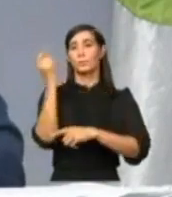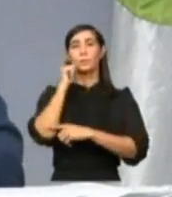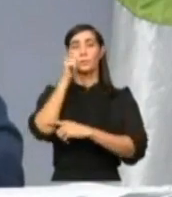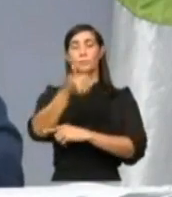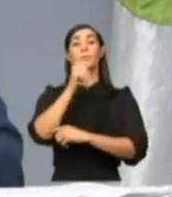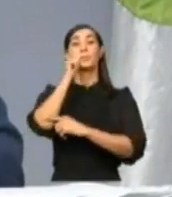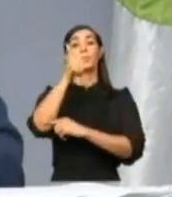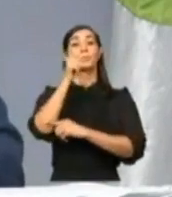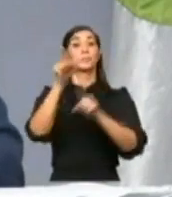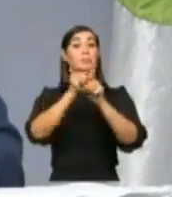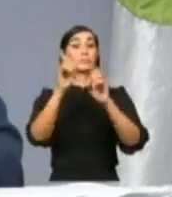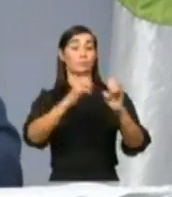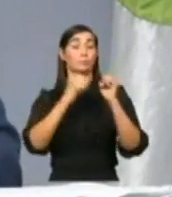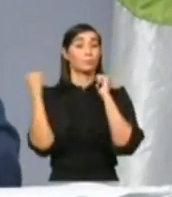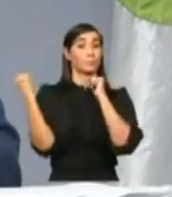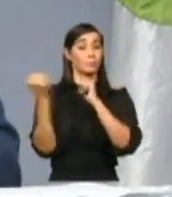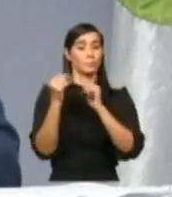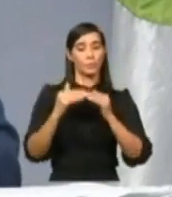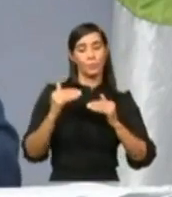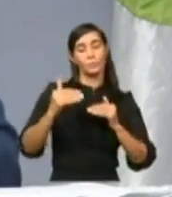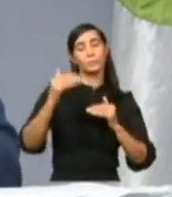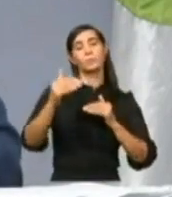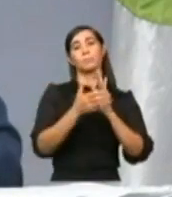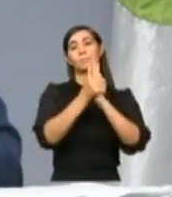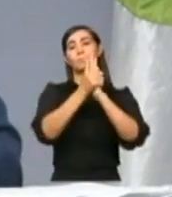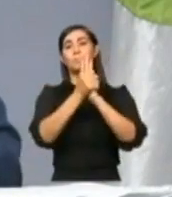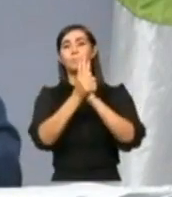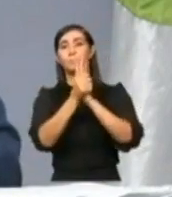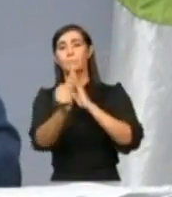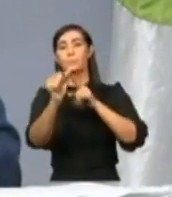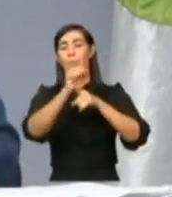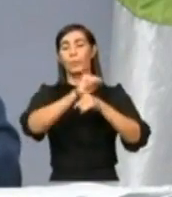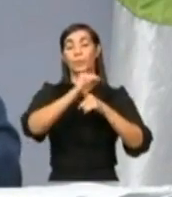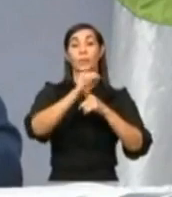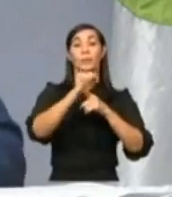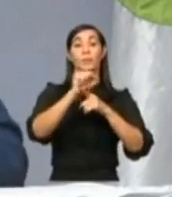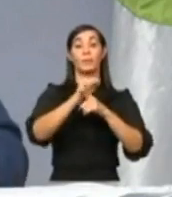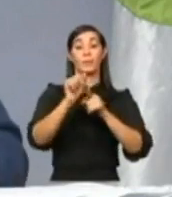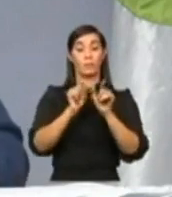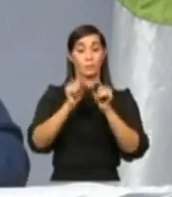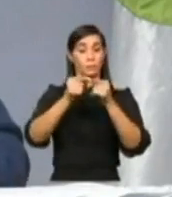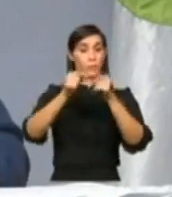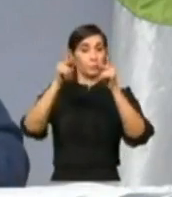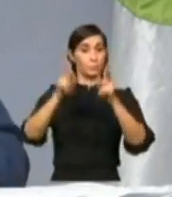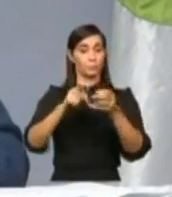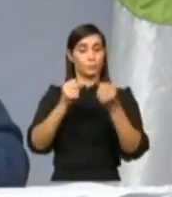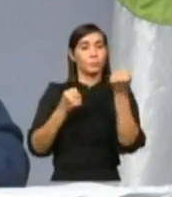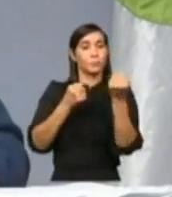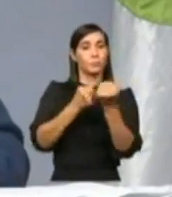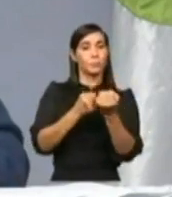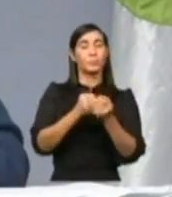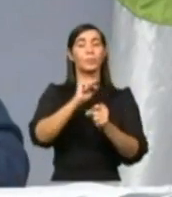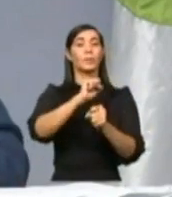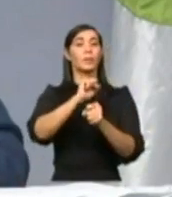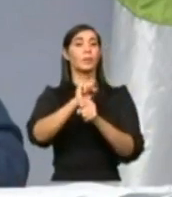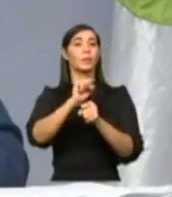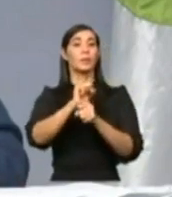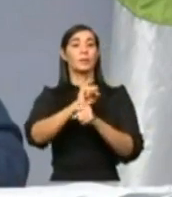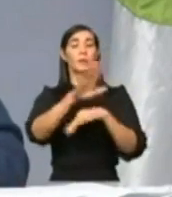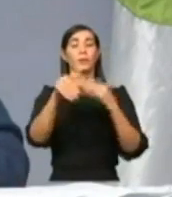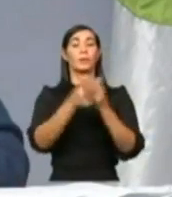y está ya concluyendo los procesos de capacitación un personal que va a reforzar las operaciones